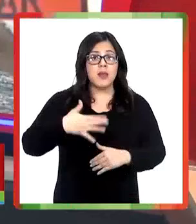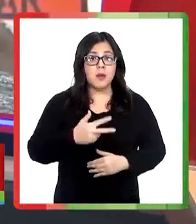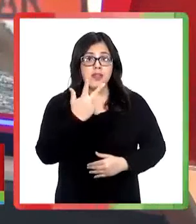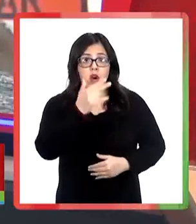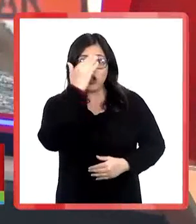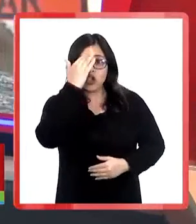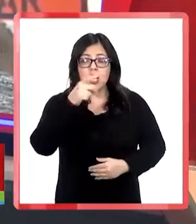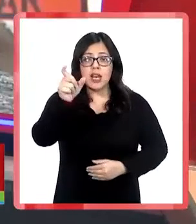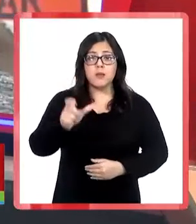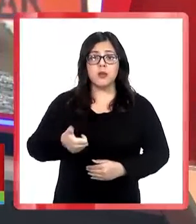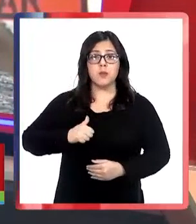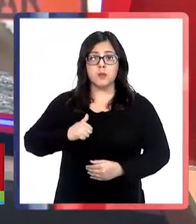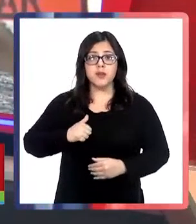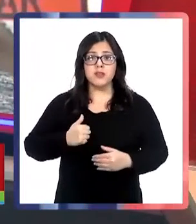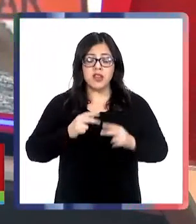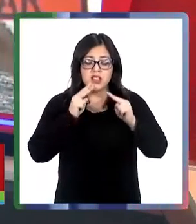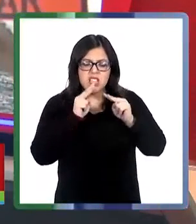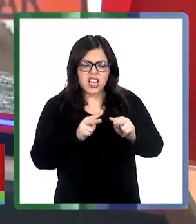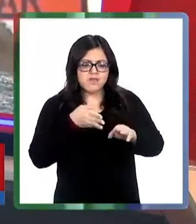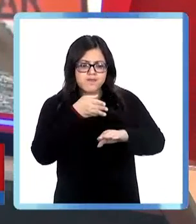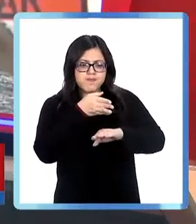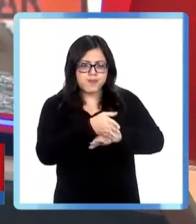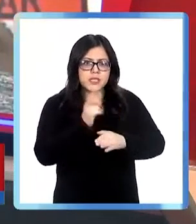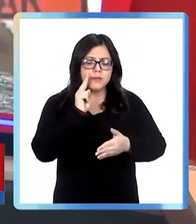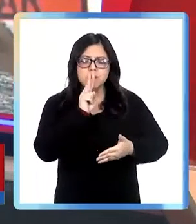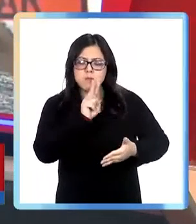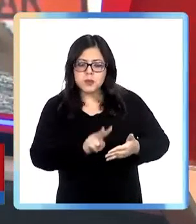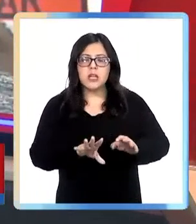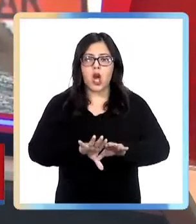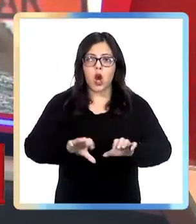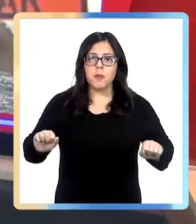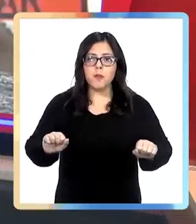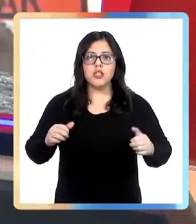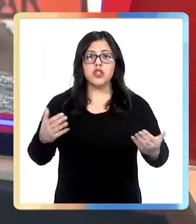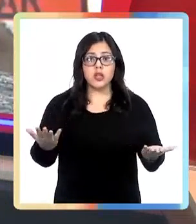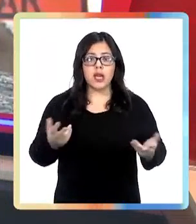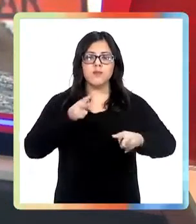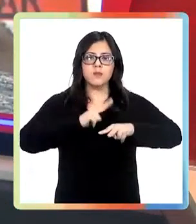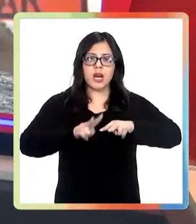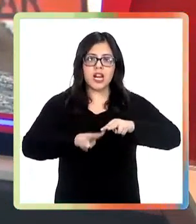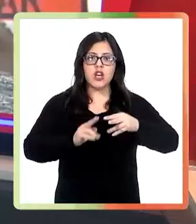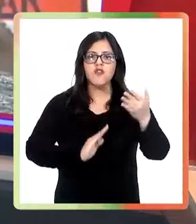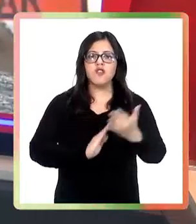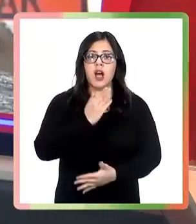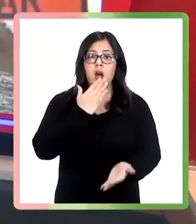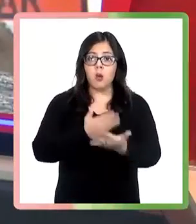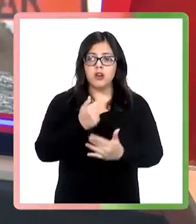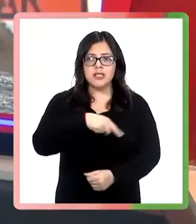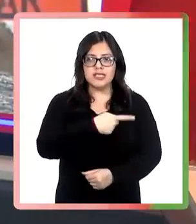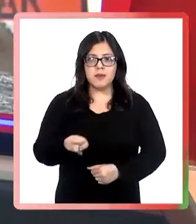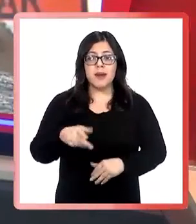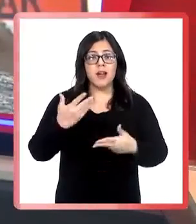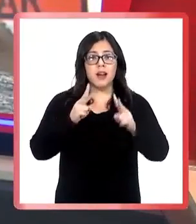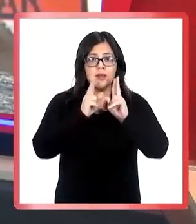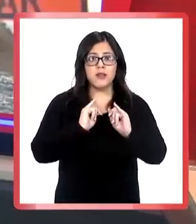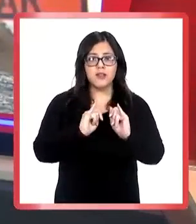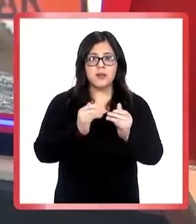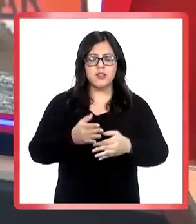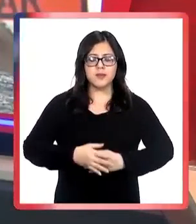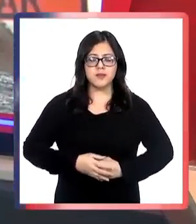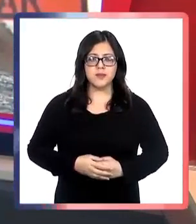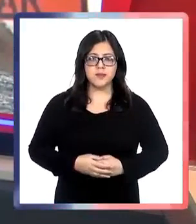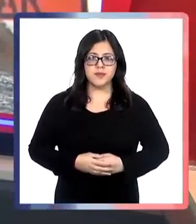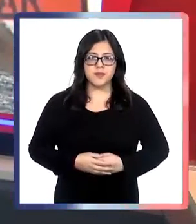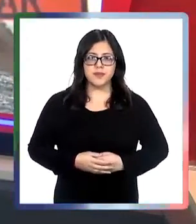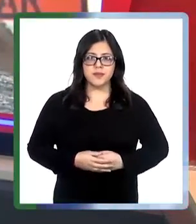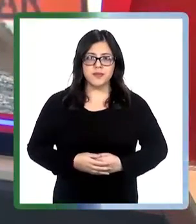días, finalmente el inspector de Vialidad acudió a terreno y se comprometió a que las reparaciones comenzarán esta semana. TV5 de Linares nos